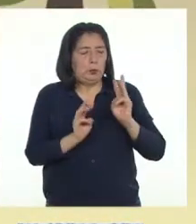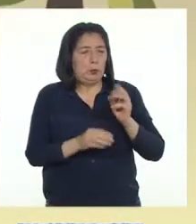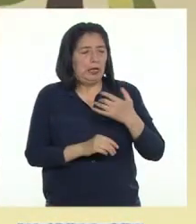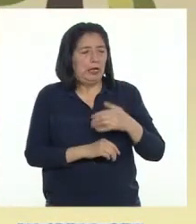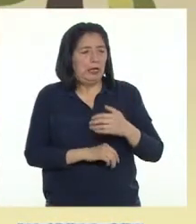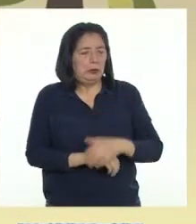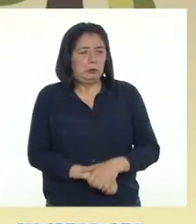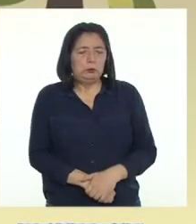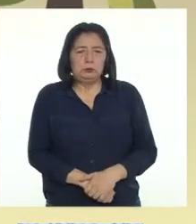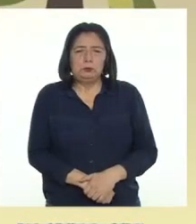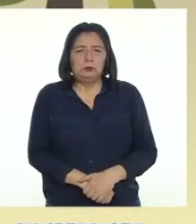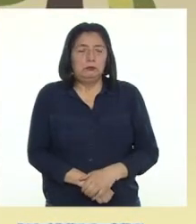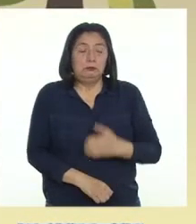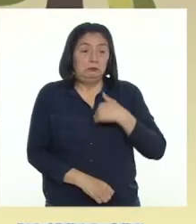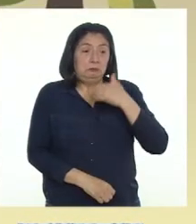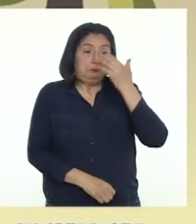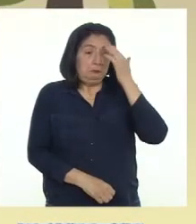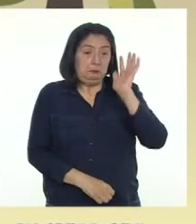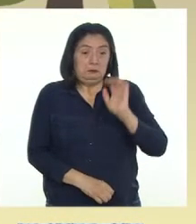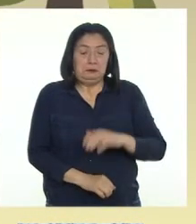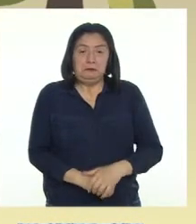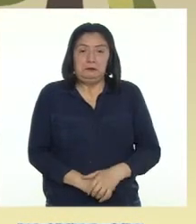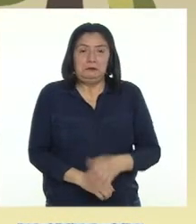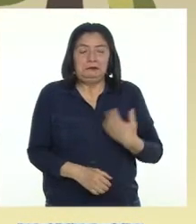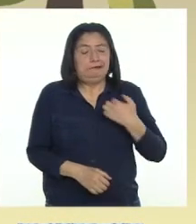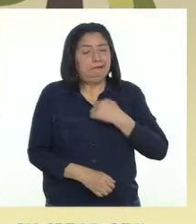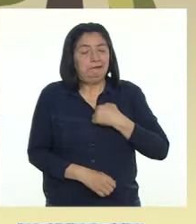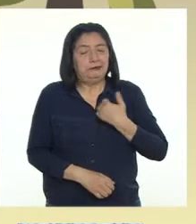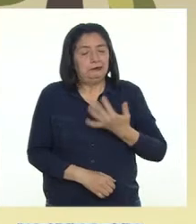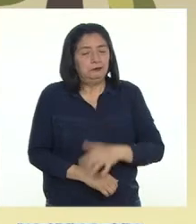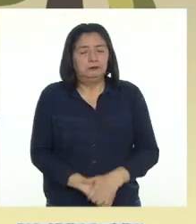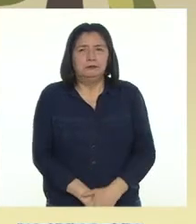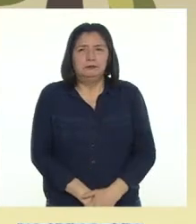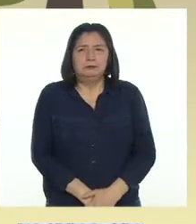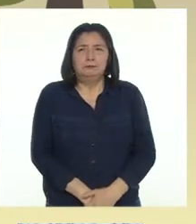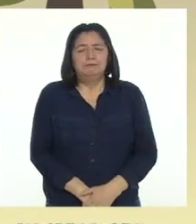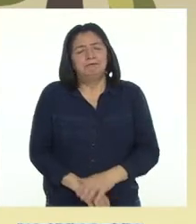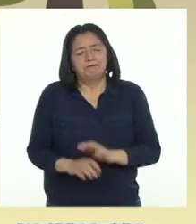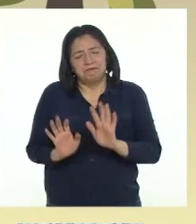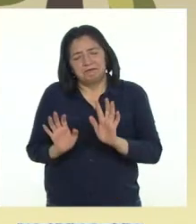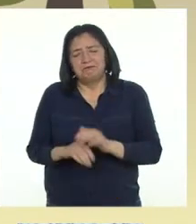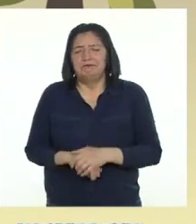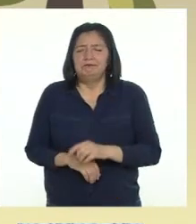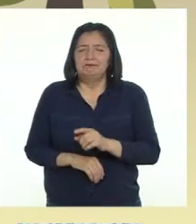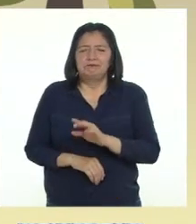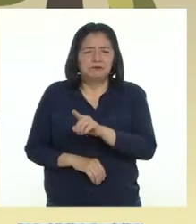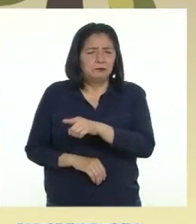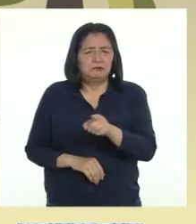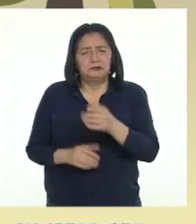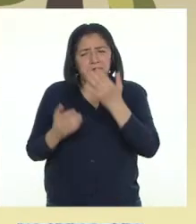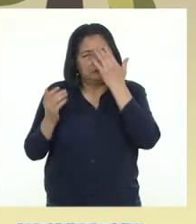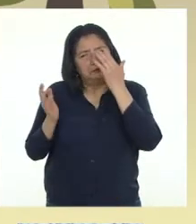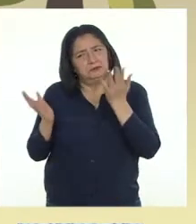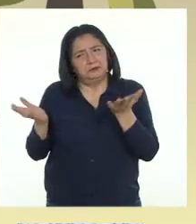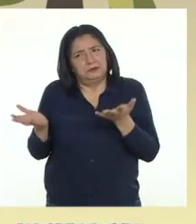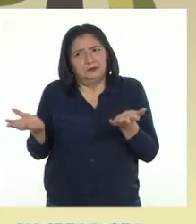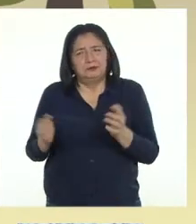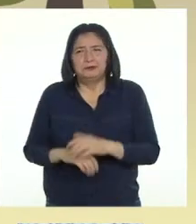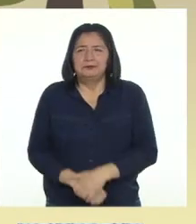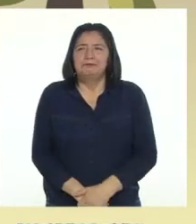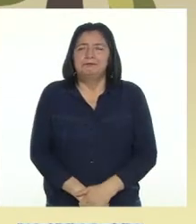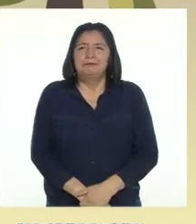señora Vizcacha! No lo sabíamos, lo sentimos. Sí, no tenían cómo